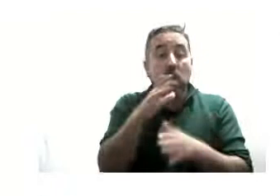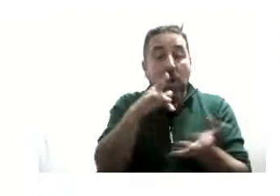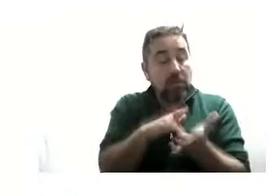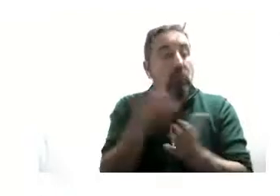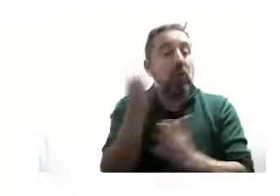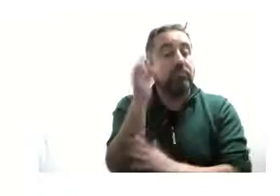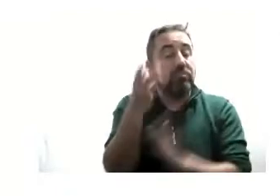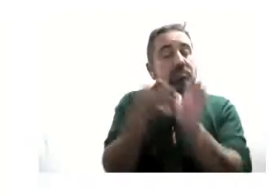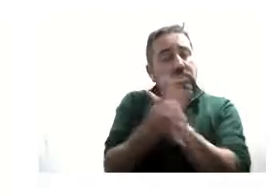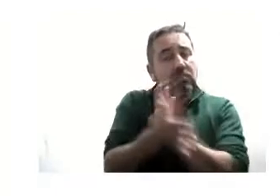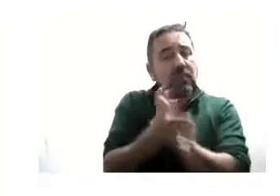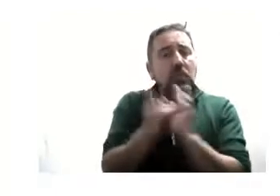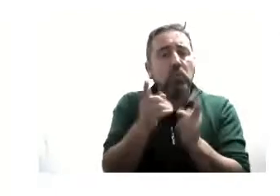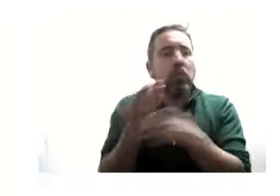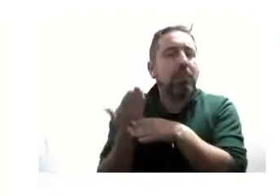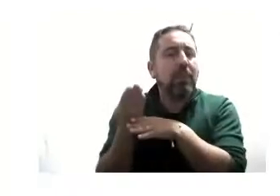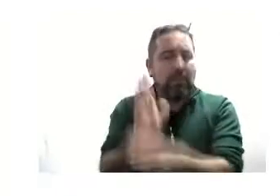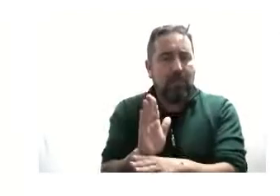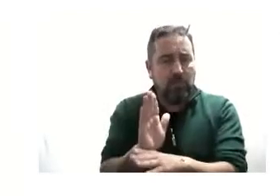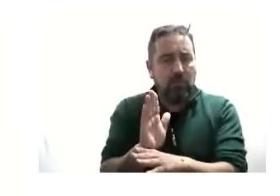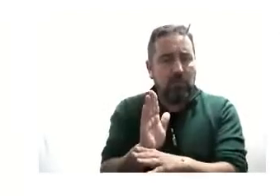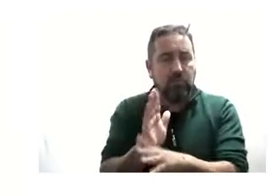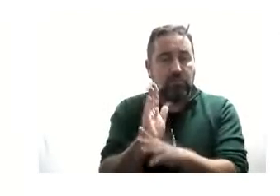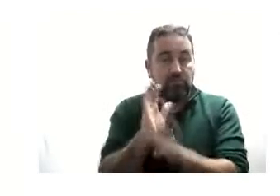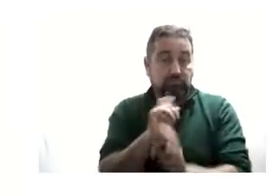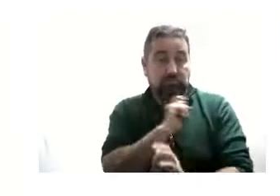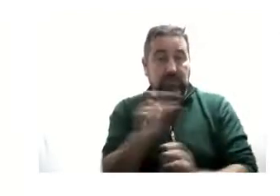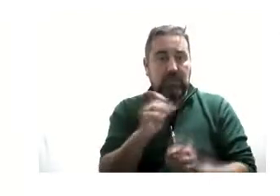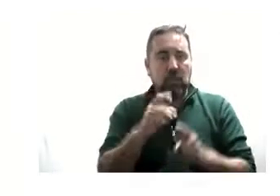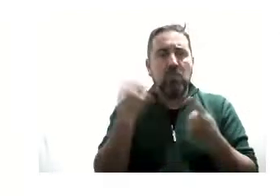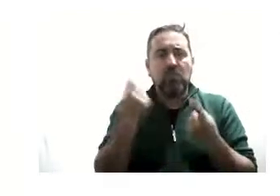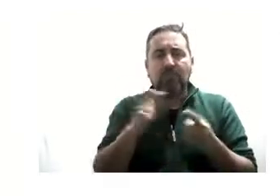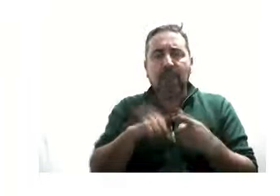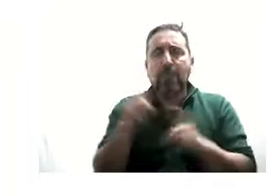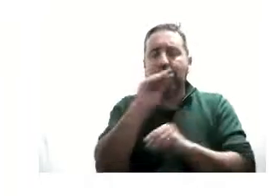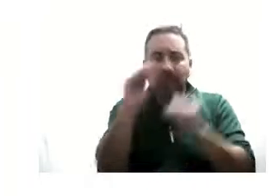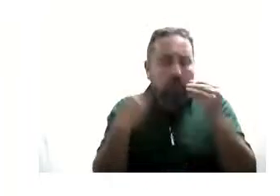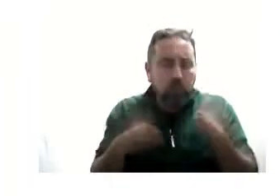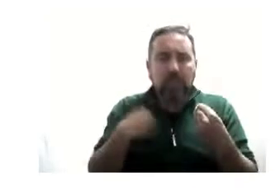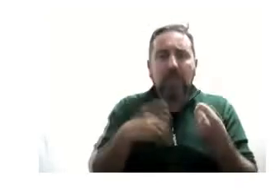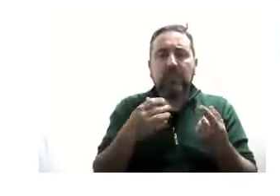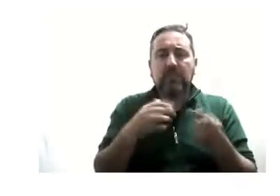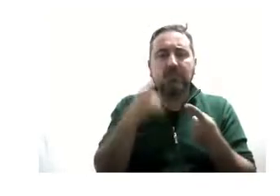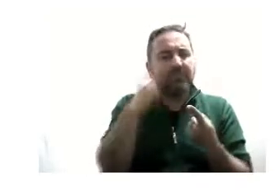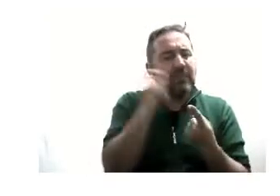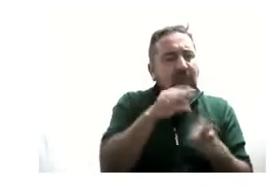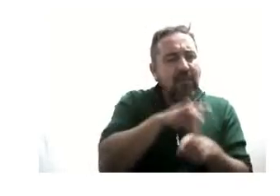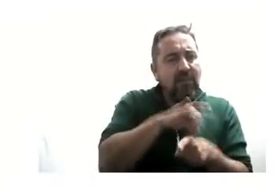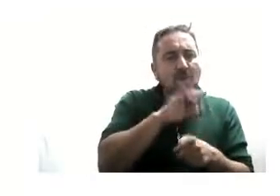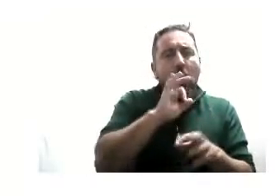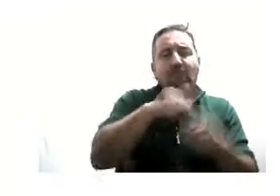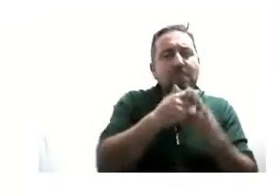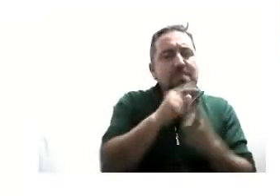respuesta y en su planteamiento inicial pues, a esas inquietudes y esas preguntas que habitualmente las familias y las